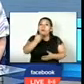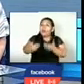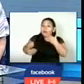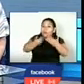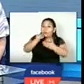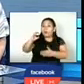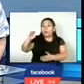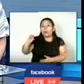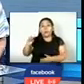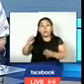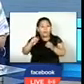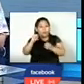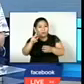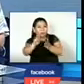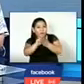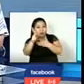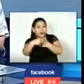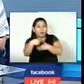mundial de alimentos